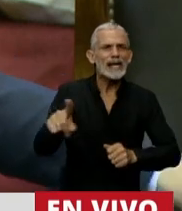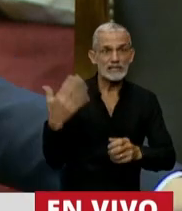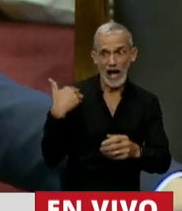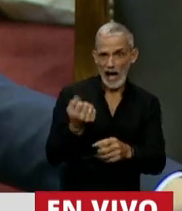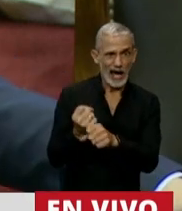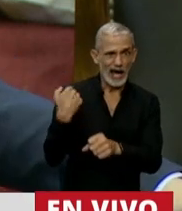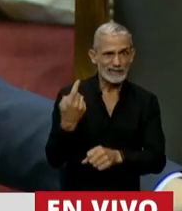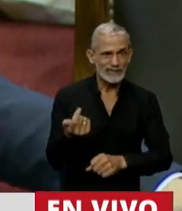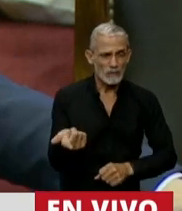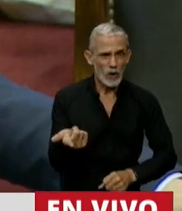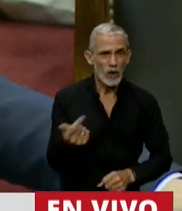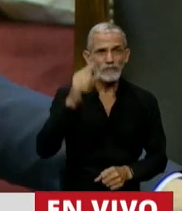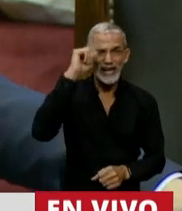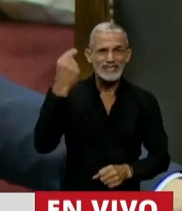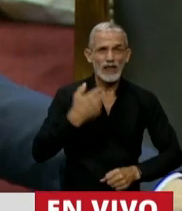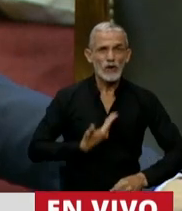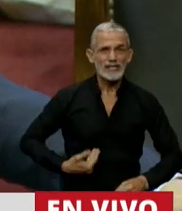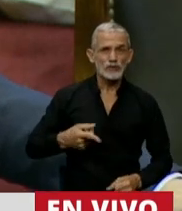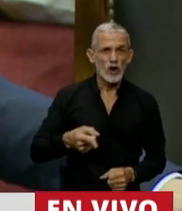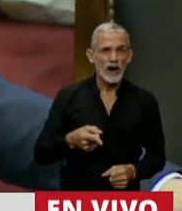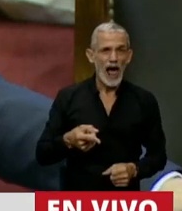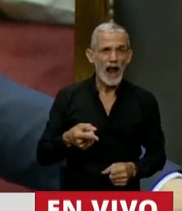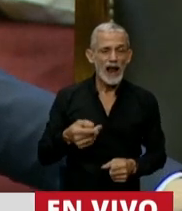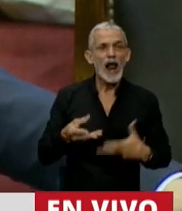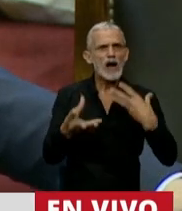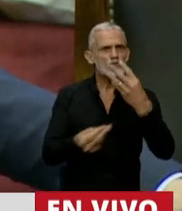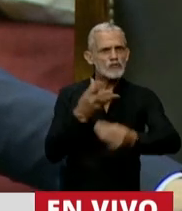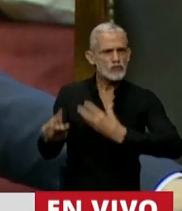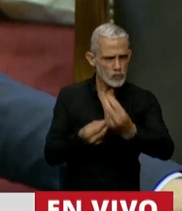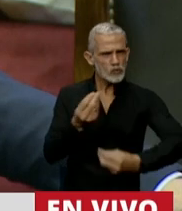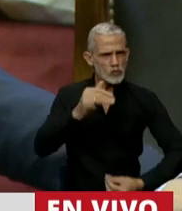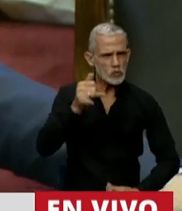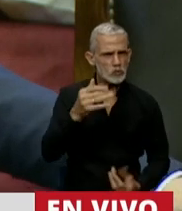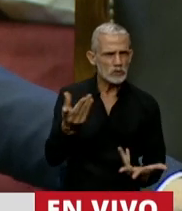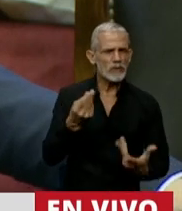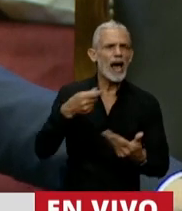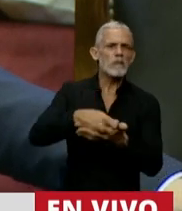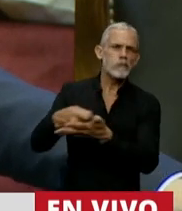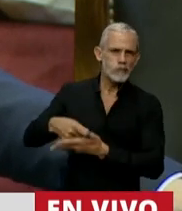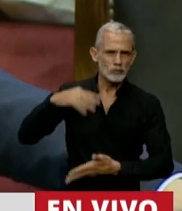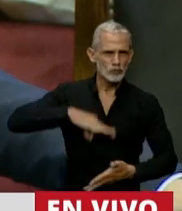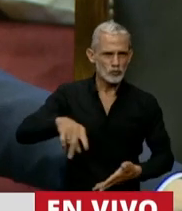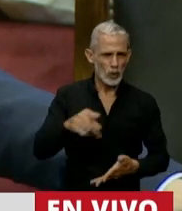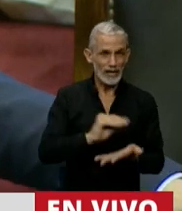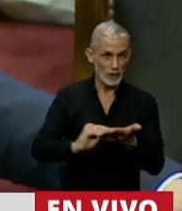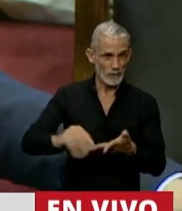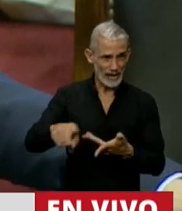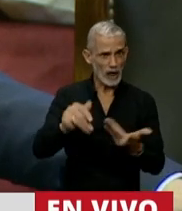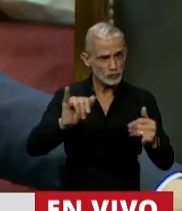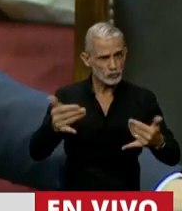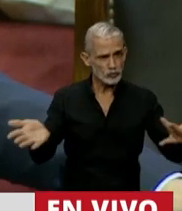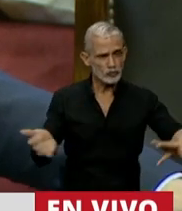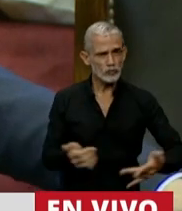hace poco el estado nacional le estuvo ayudando para pagar los sueldos de sus empleados